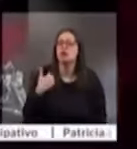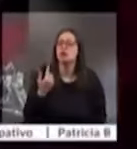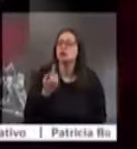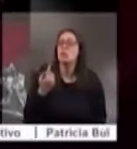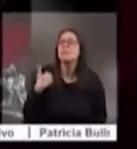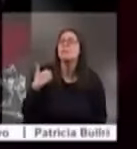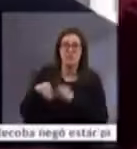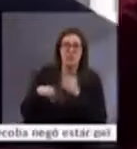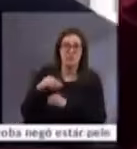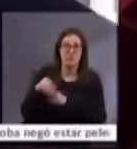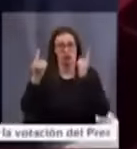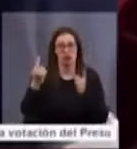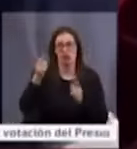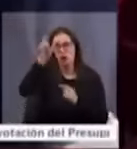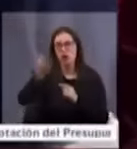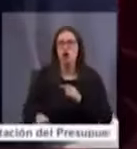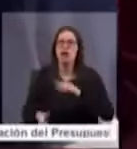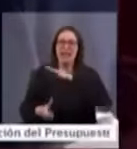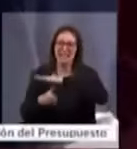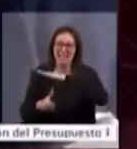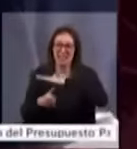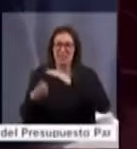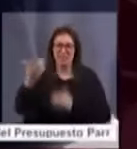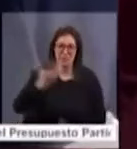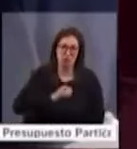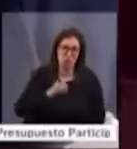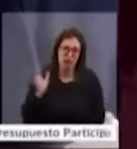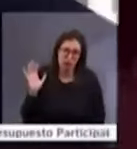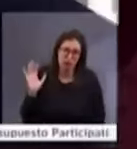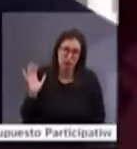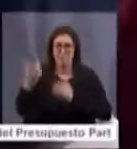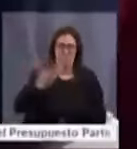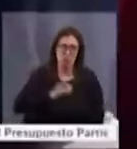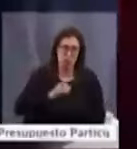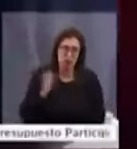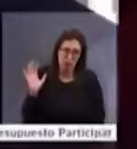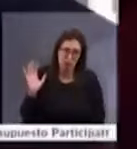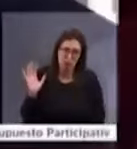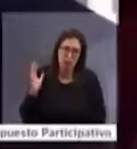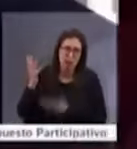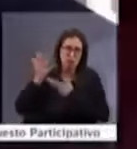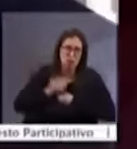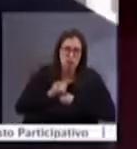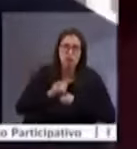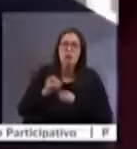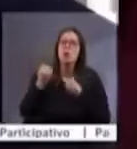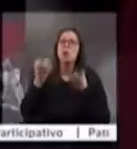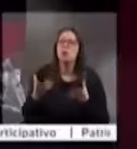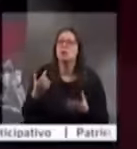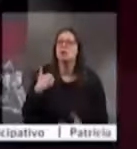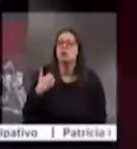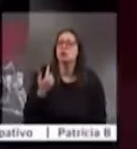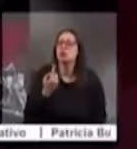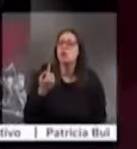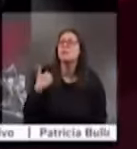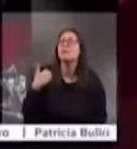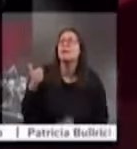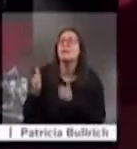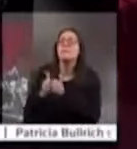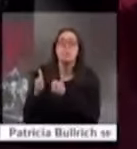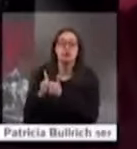político determinado. El plan está concebido por la DEA. El golpe va contra el presidente Arce, pero también